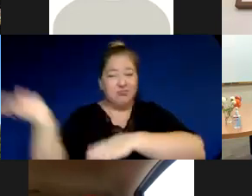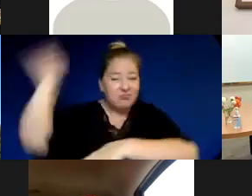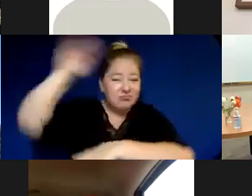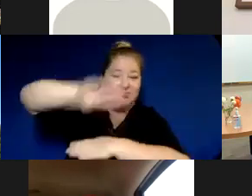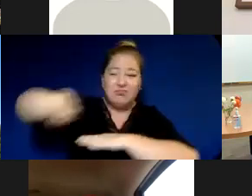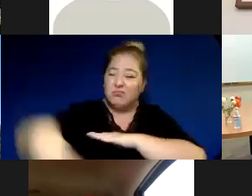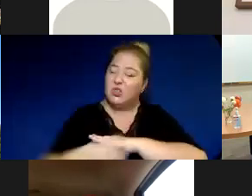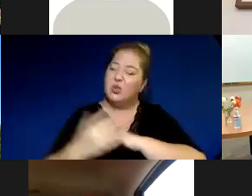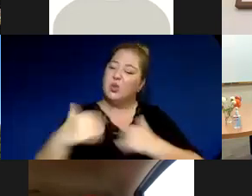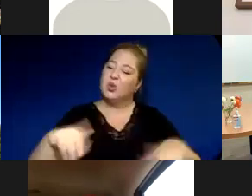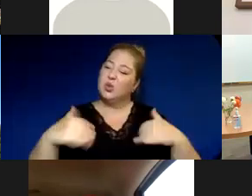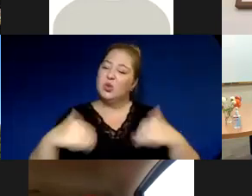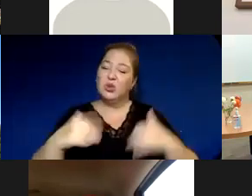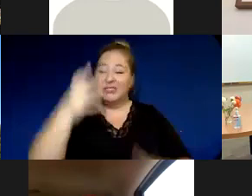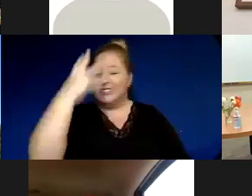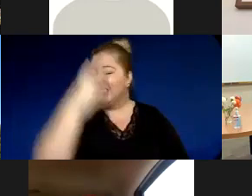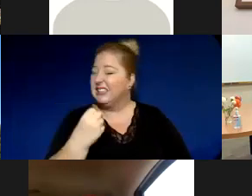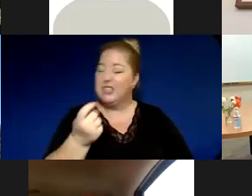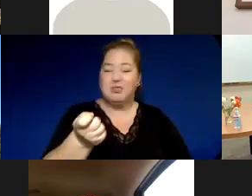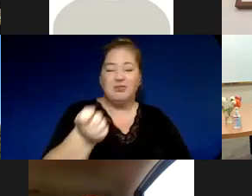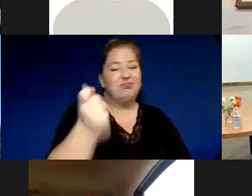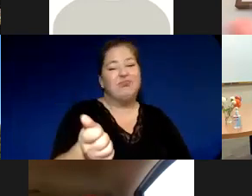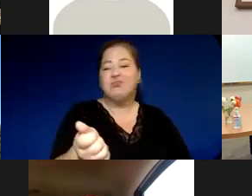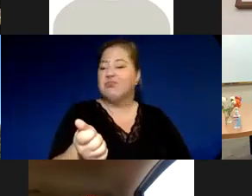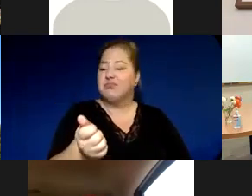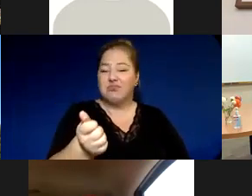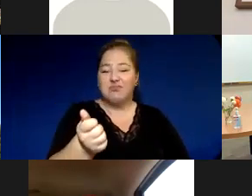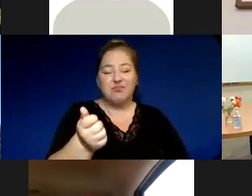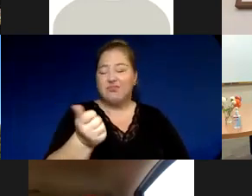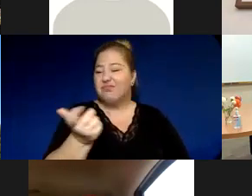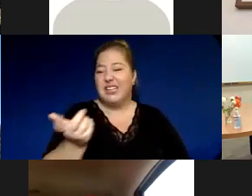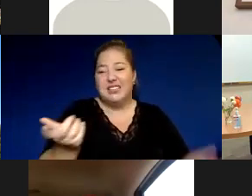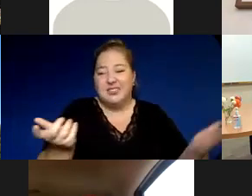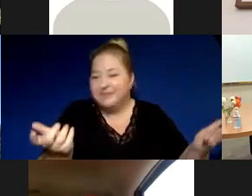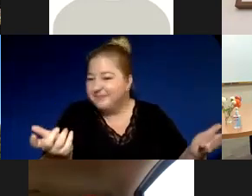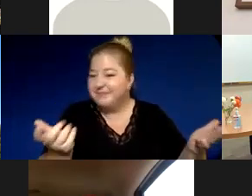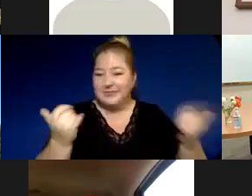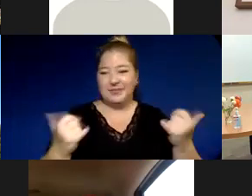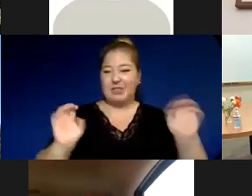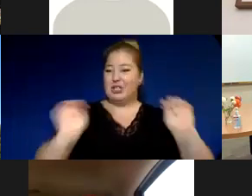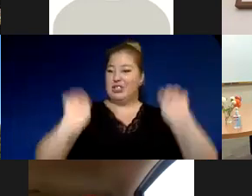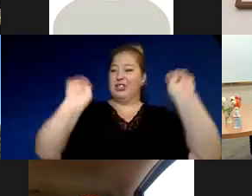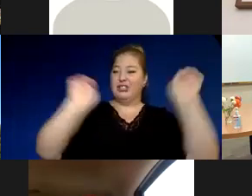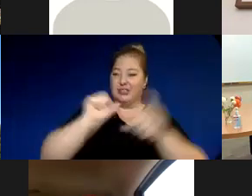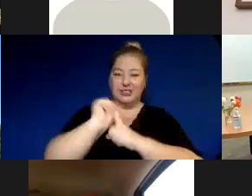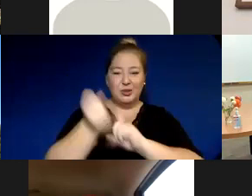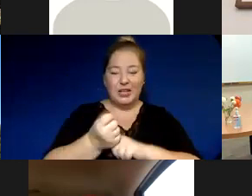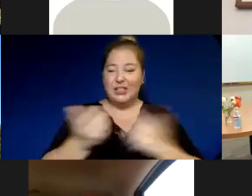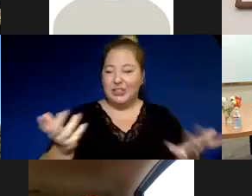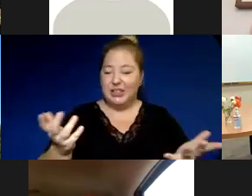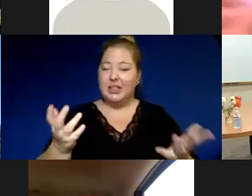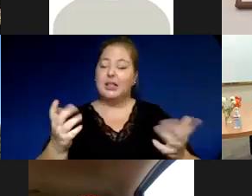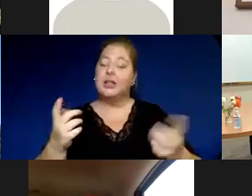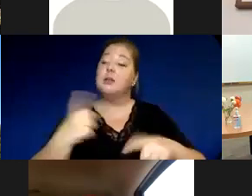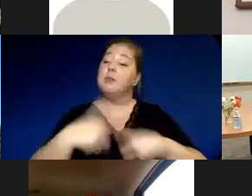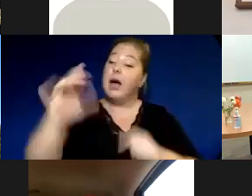rutina. Ahora tenemos asociados locales del condado que nos han estado ayudando,